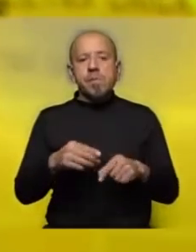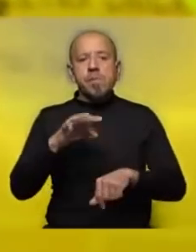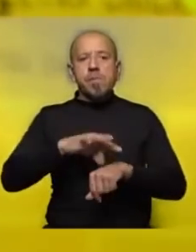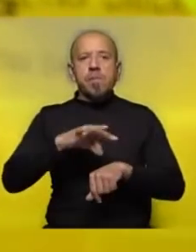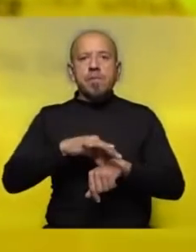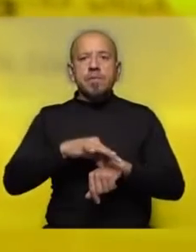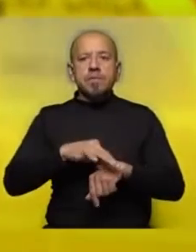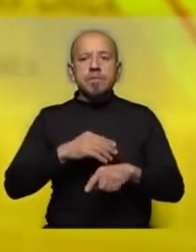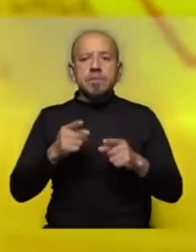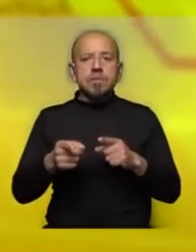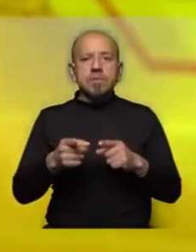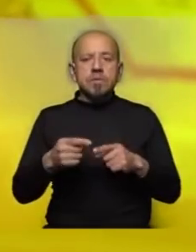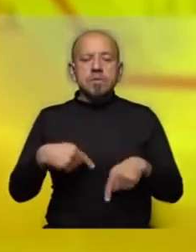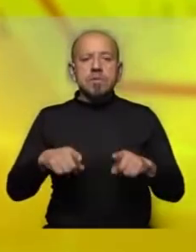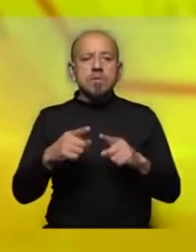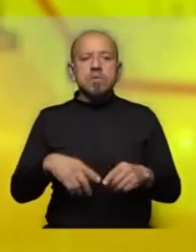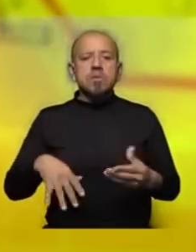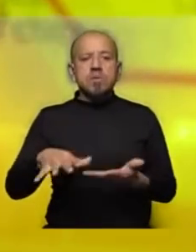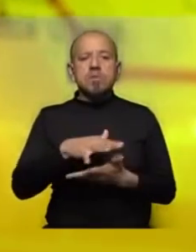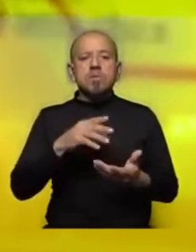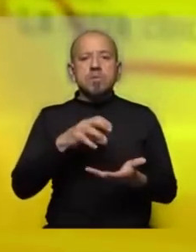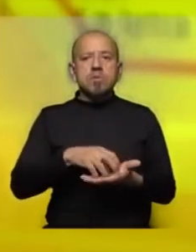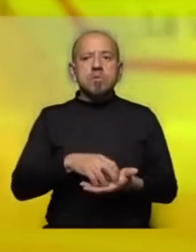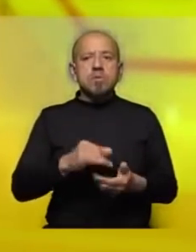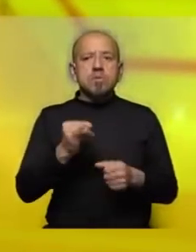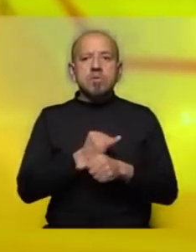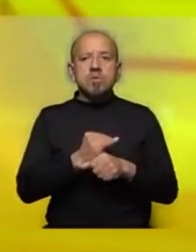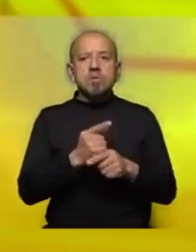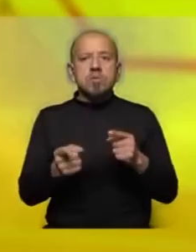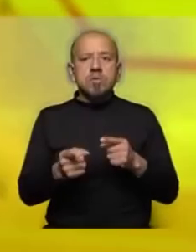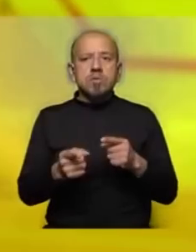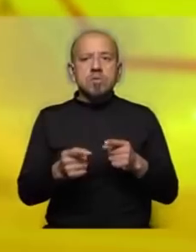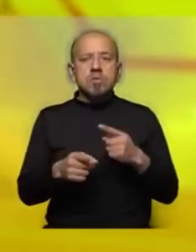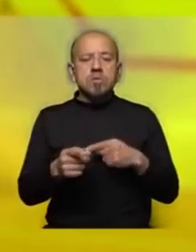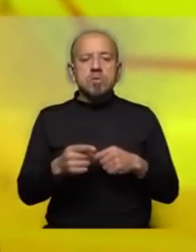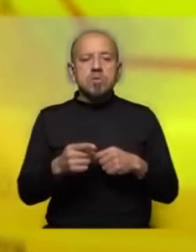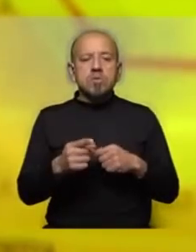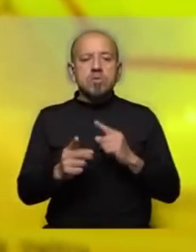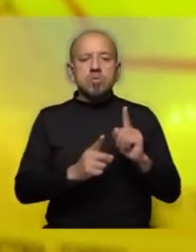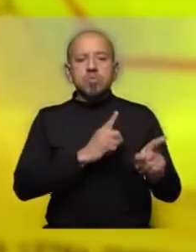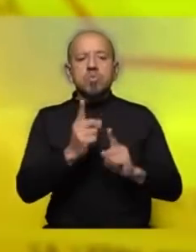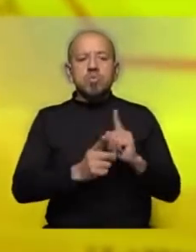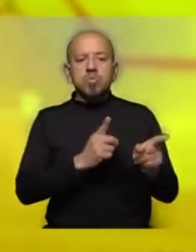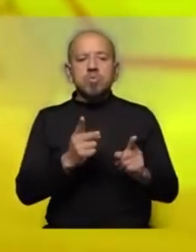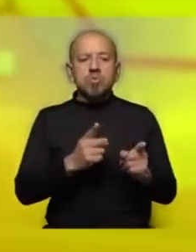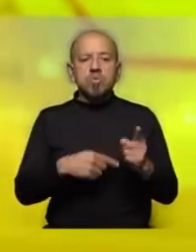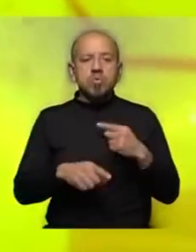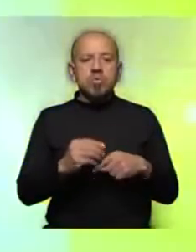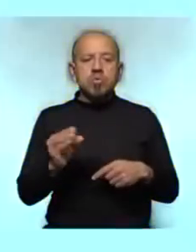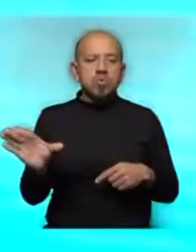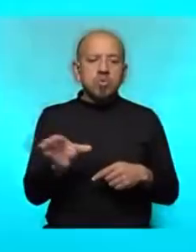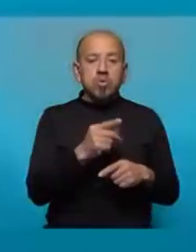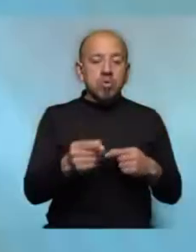fueron ubicándose en lugares de trabajo en las instituciones que recibían a los usuarios todo ese